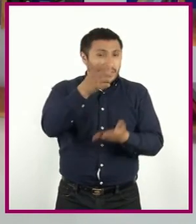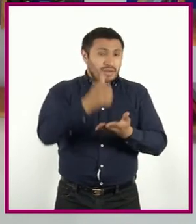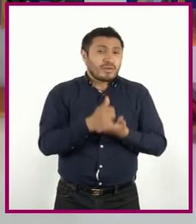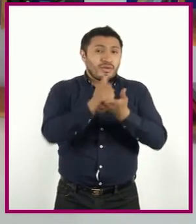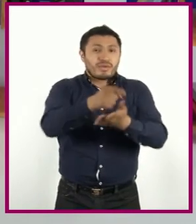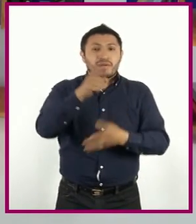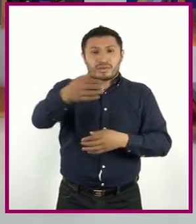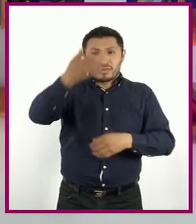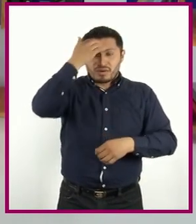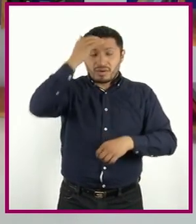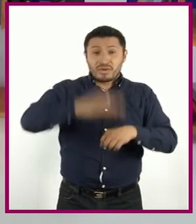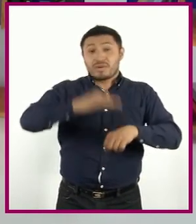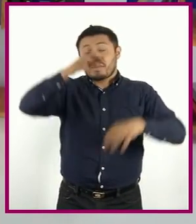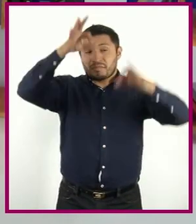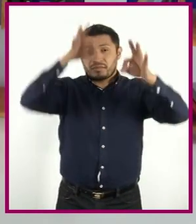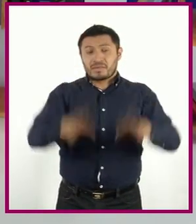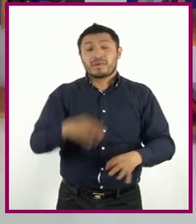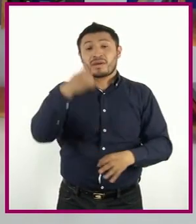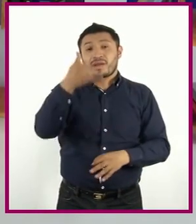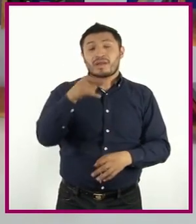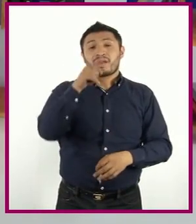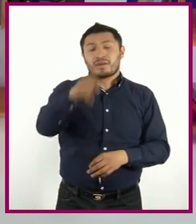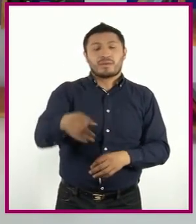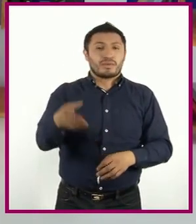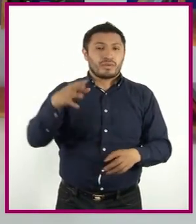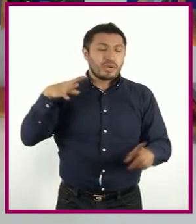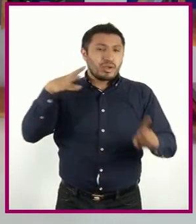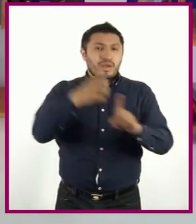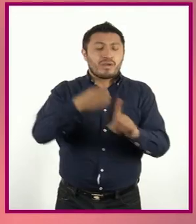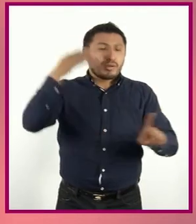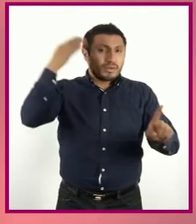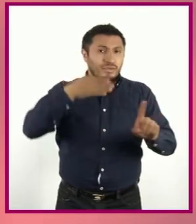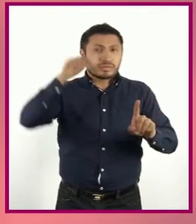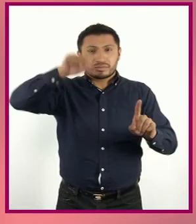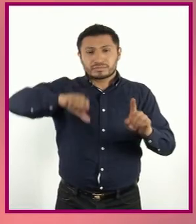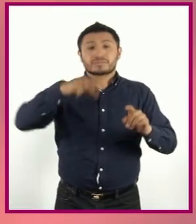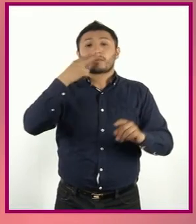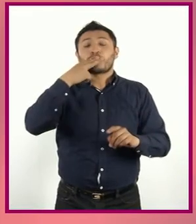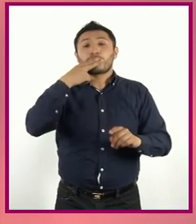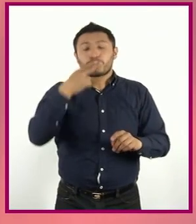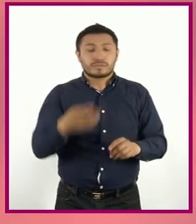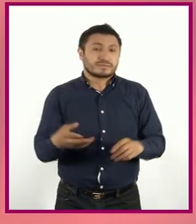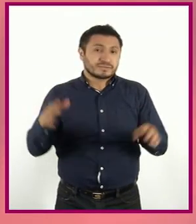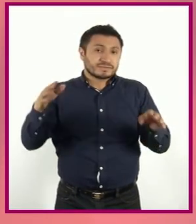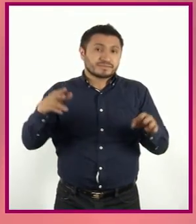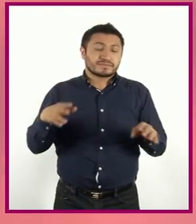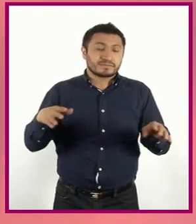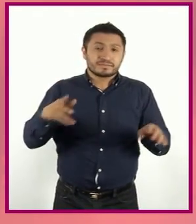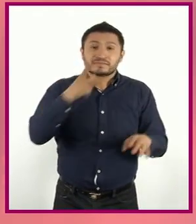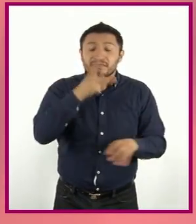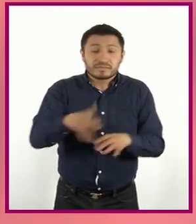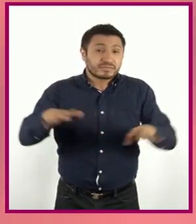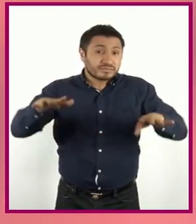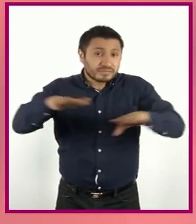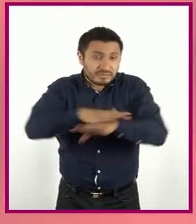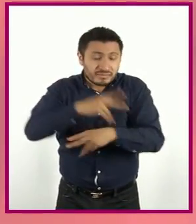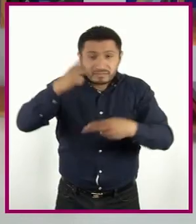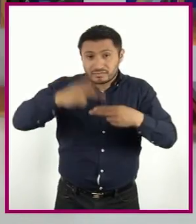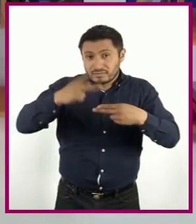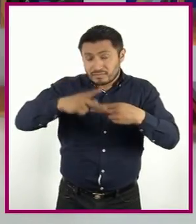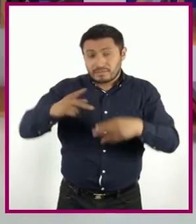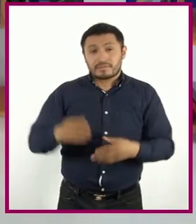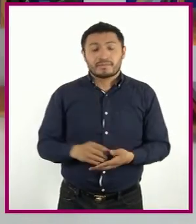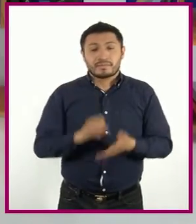sus conocimientos y alcanzar nuestro propósito, que es usar sustitutos léxicos y